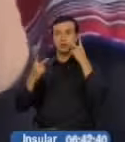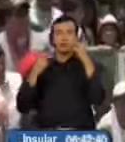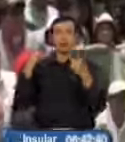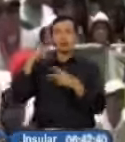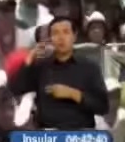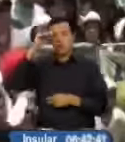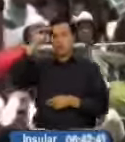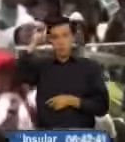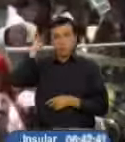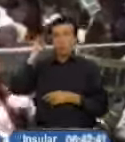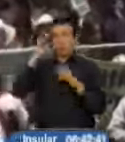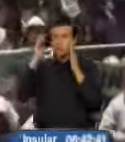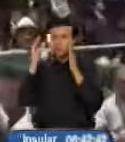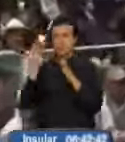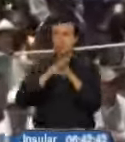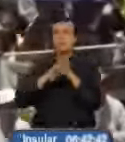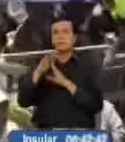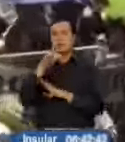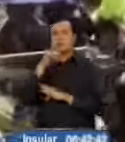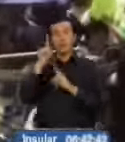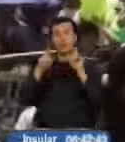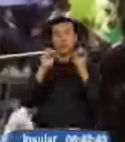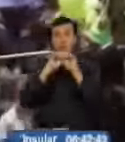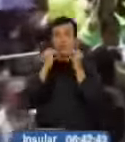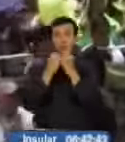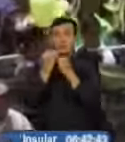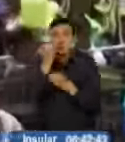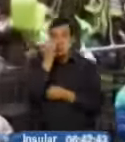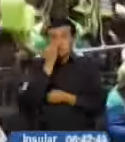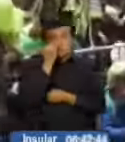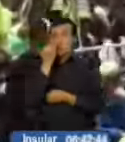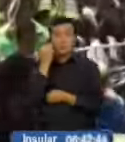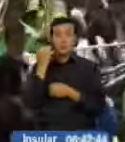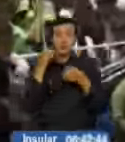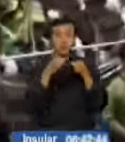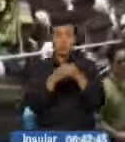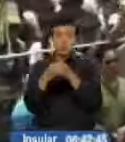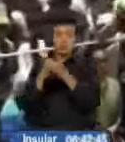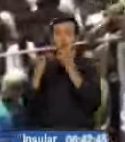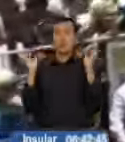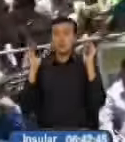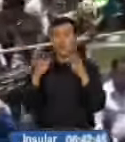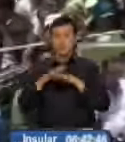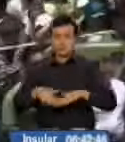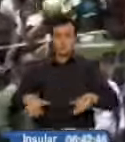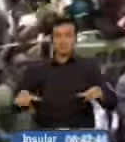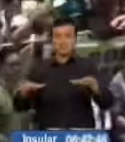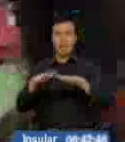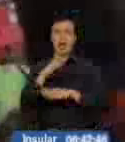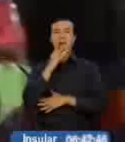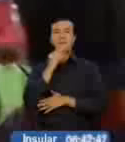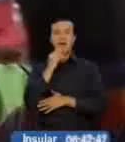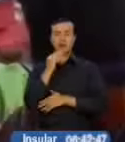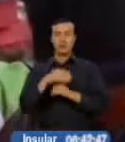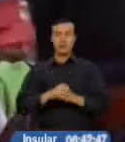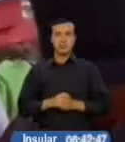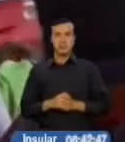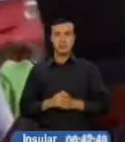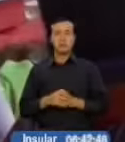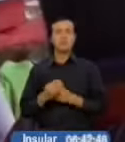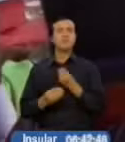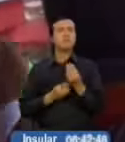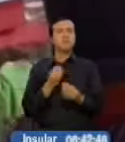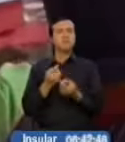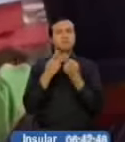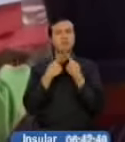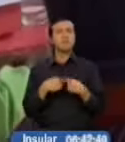Riobamba, atendiendo una invitación de varias organizaciones indígenas y clasistas que se congregaron en la Plaza Alfaro. Allí se resaltó el